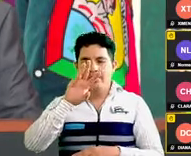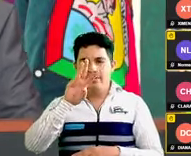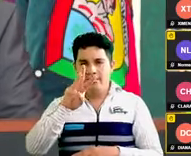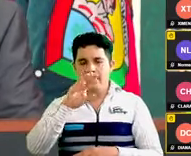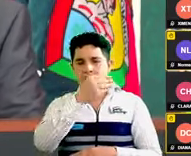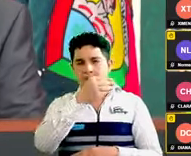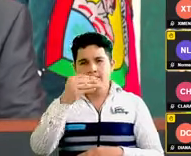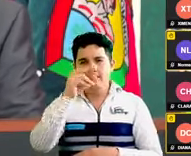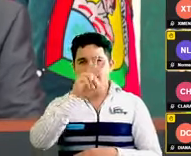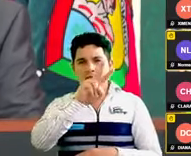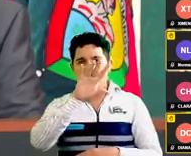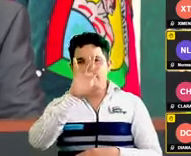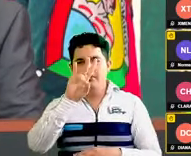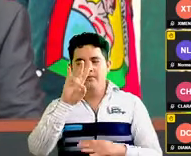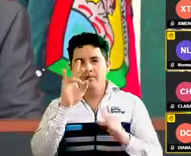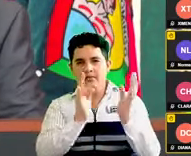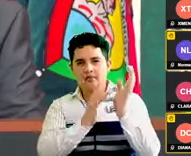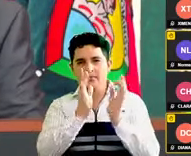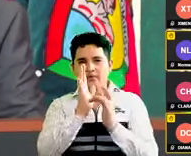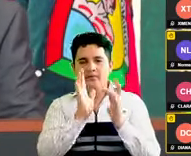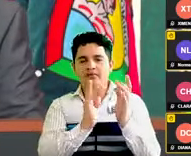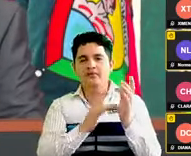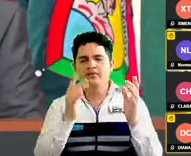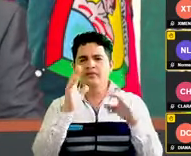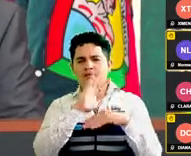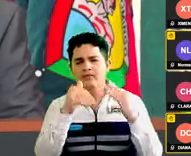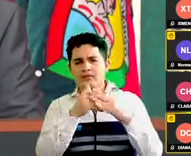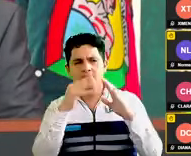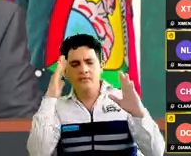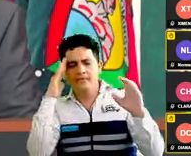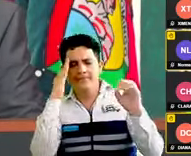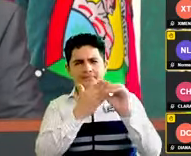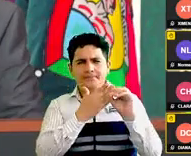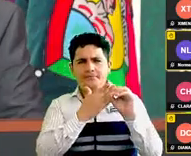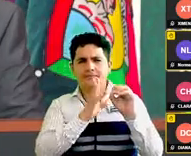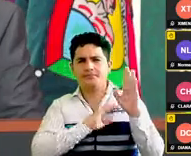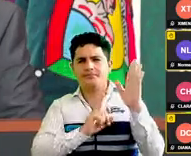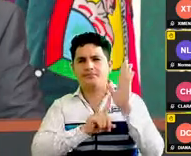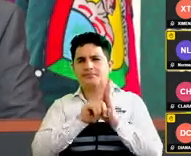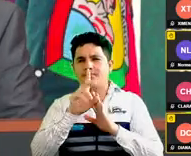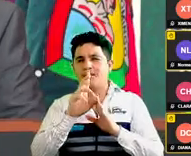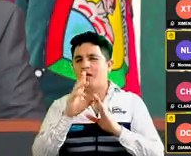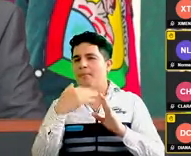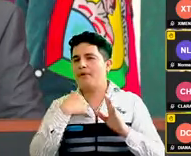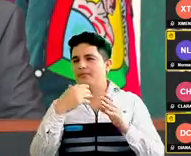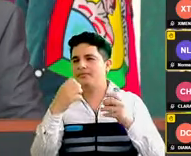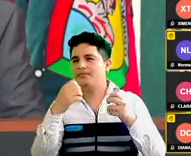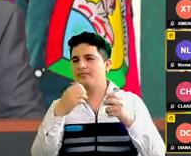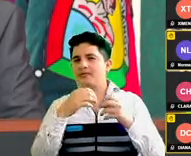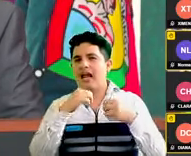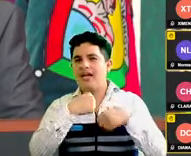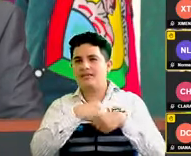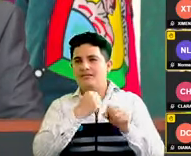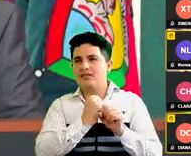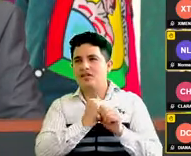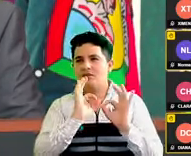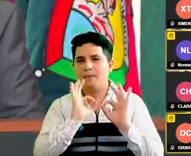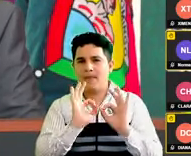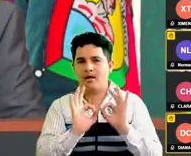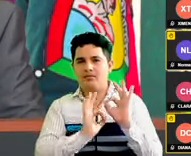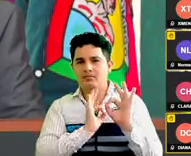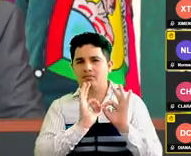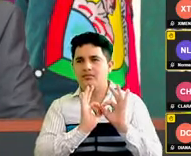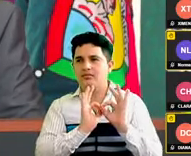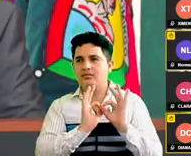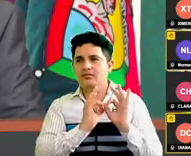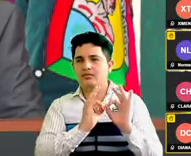Nosotros trabajamos con la convicción de querer hacer las cosas bien, de